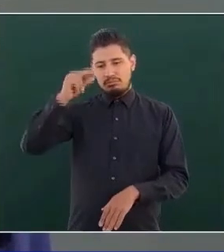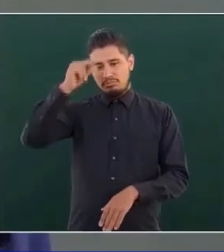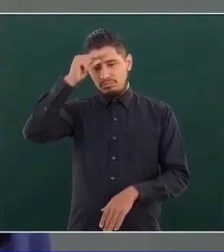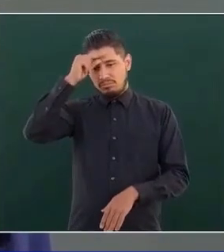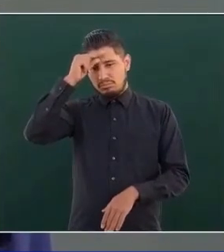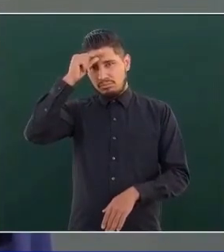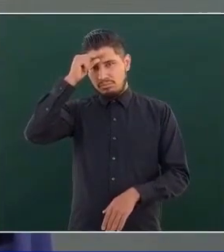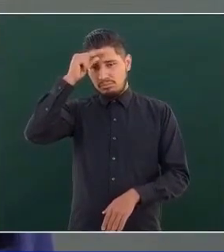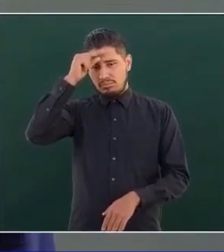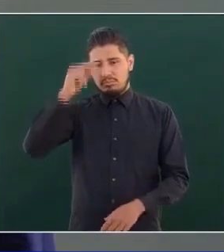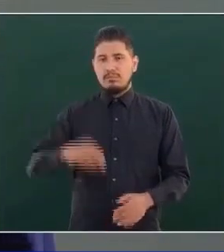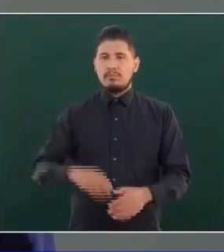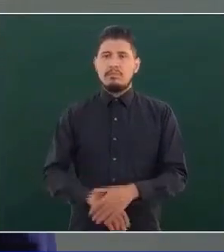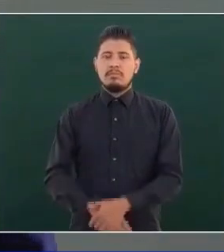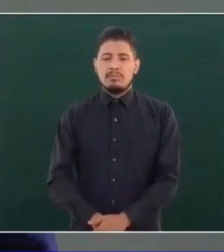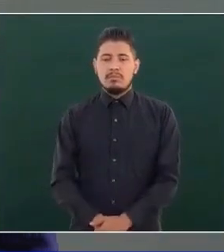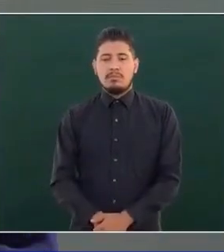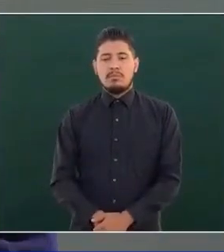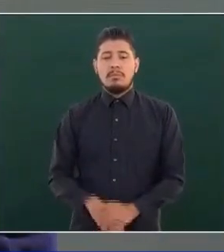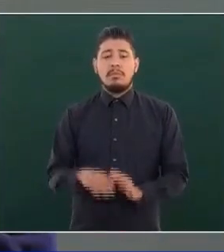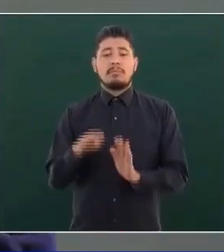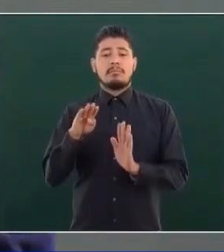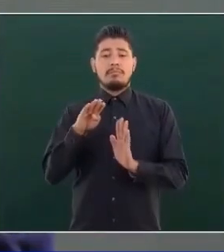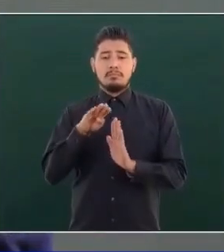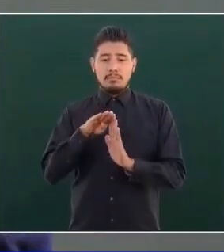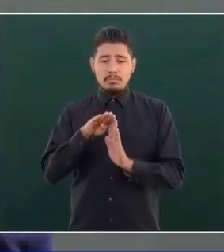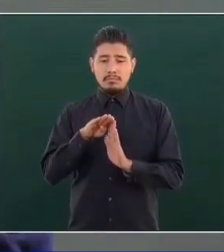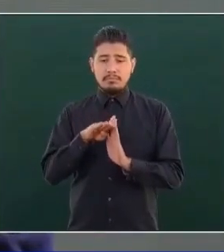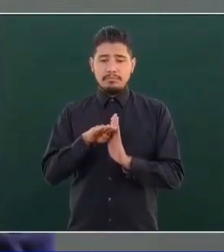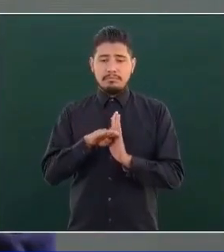inteligentes, los menos